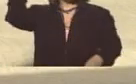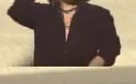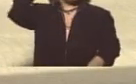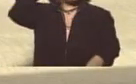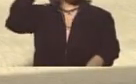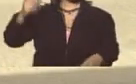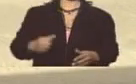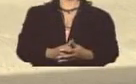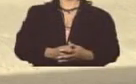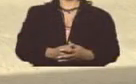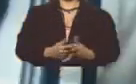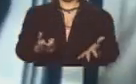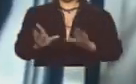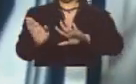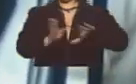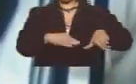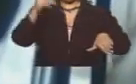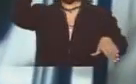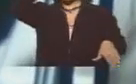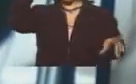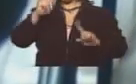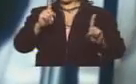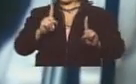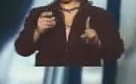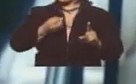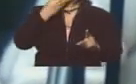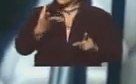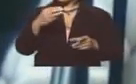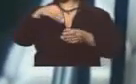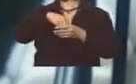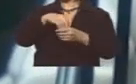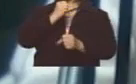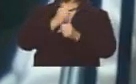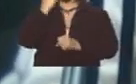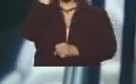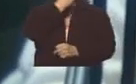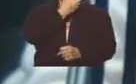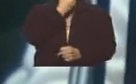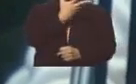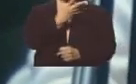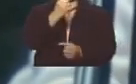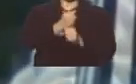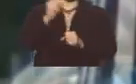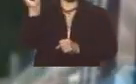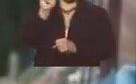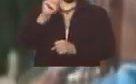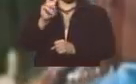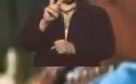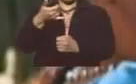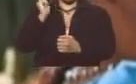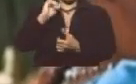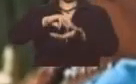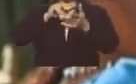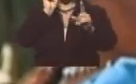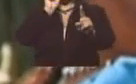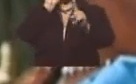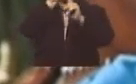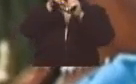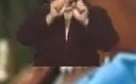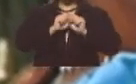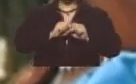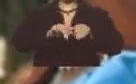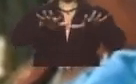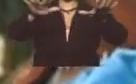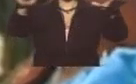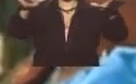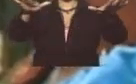parte indígena, que no podemos dejarlo por fuera. Claro. Es un trabajo hermoso lo que tenemos nosotros en Venezuela, porque se